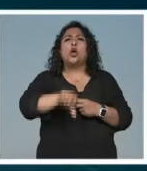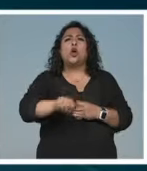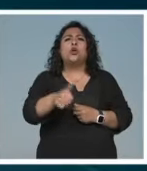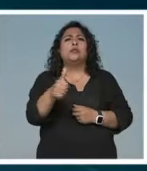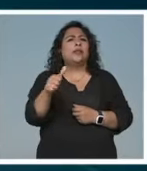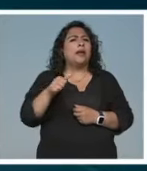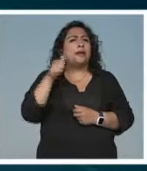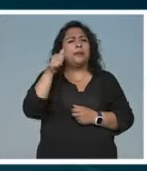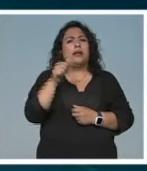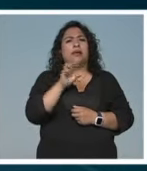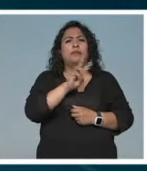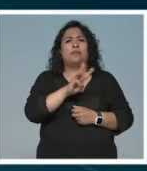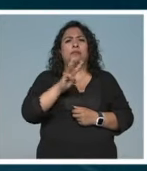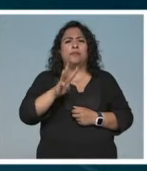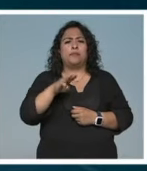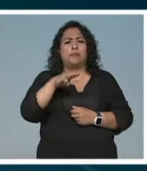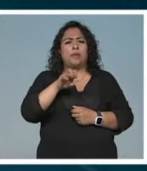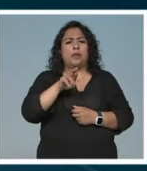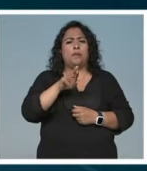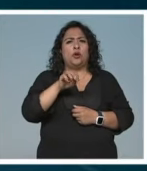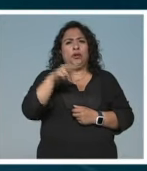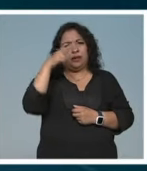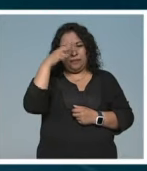de abril, por el sitio web